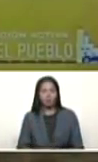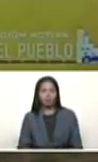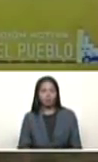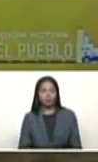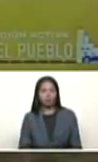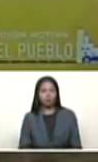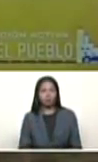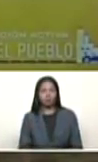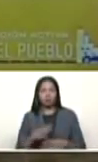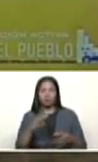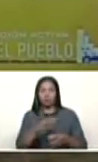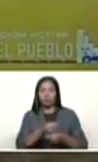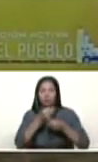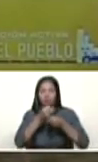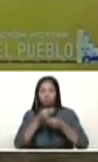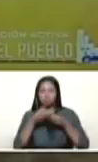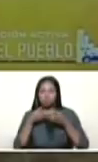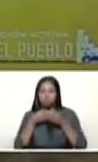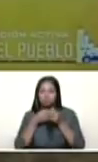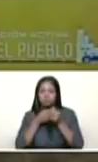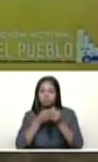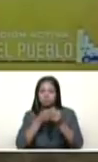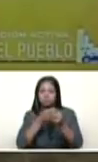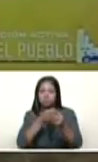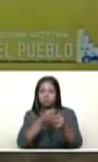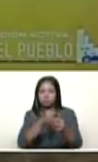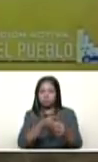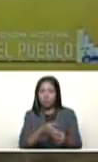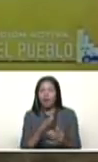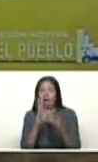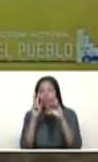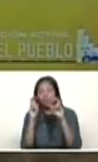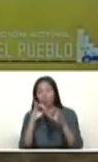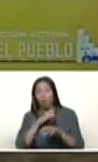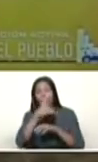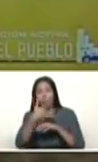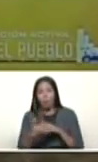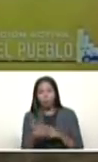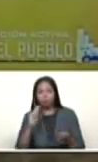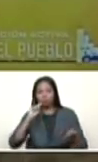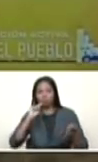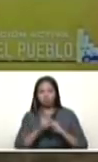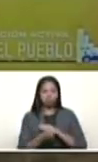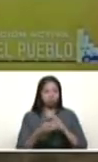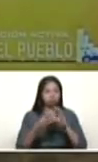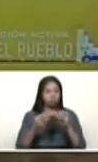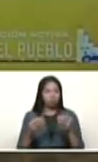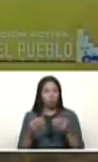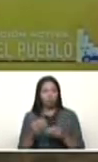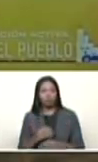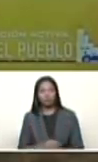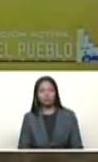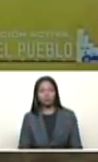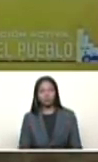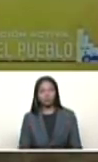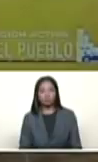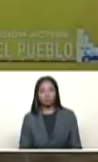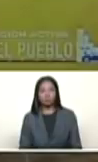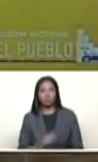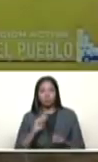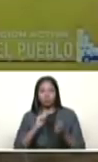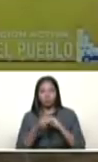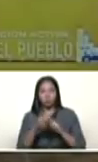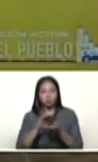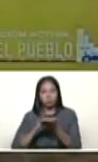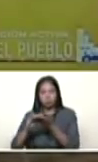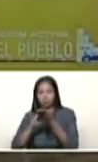las riendas de un nuevo proceso de transformaciones, de cambios y de